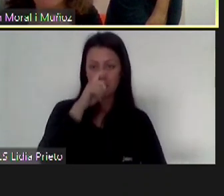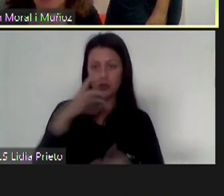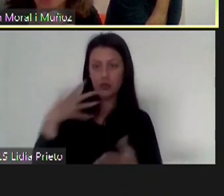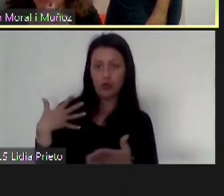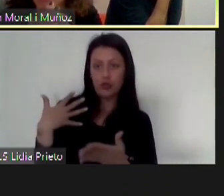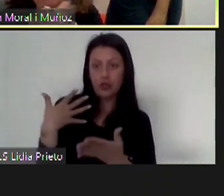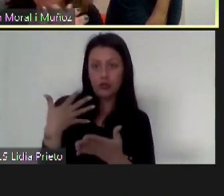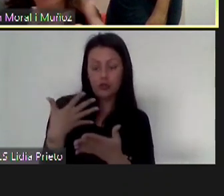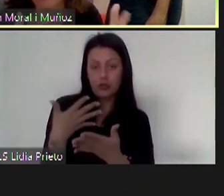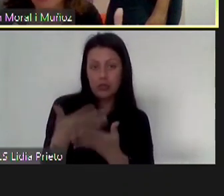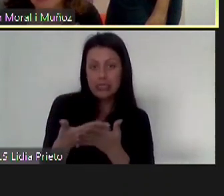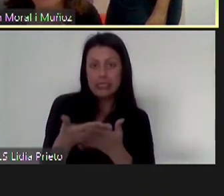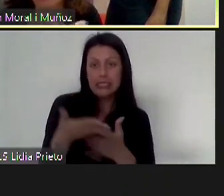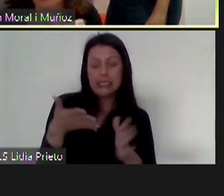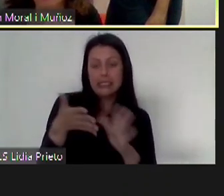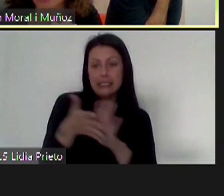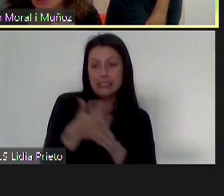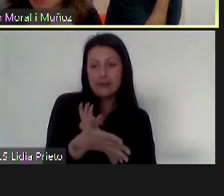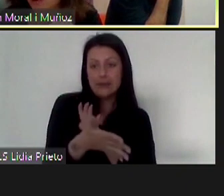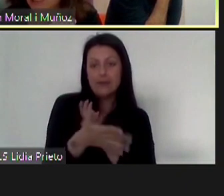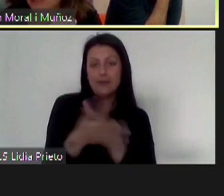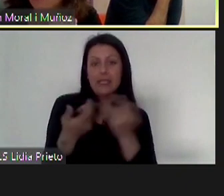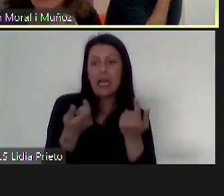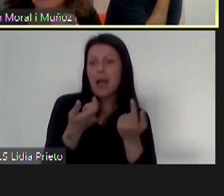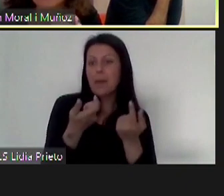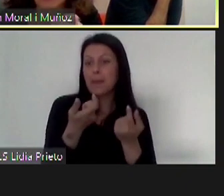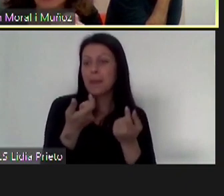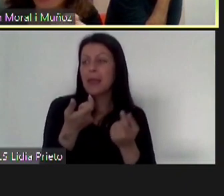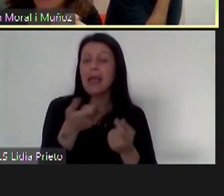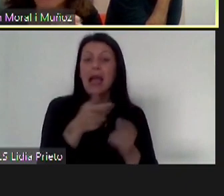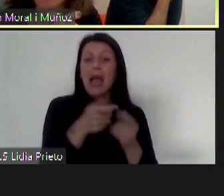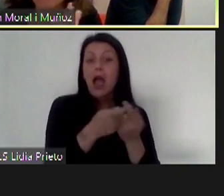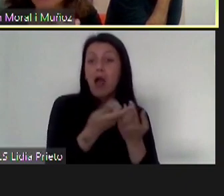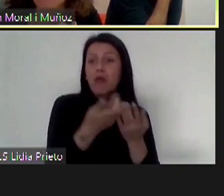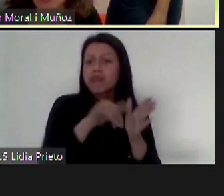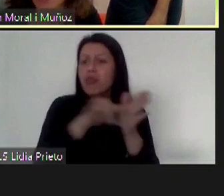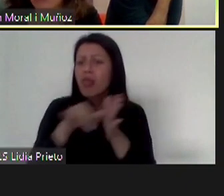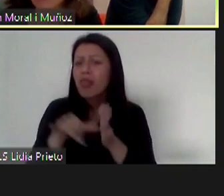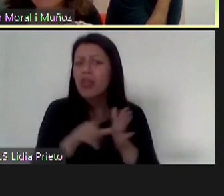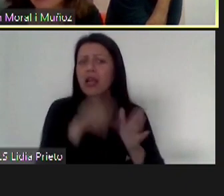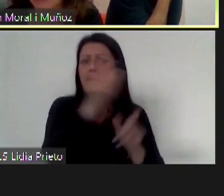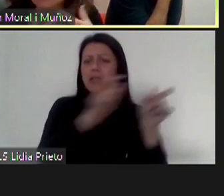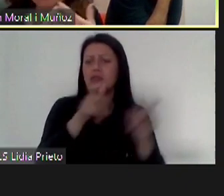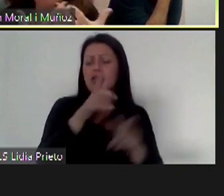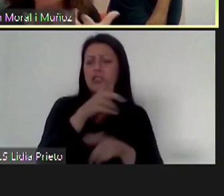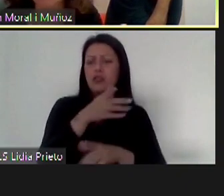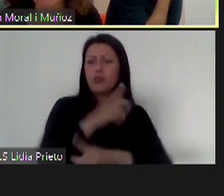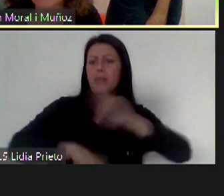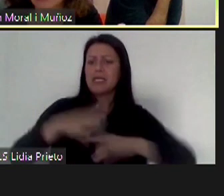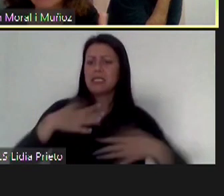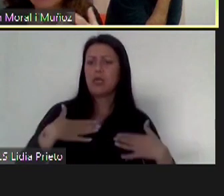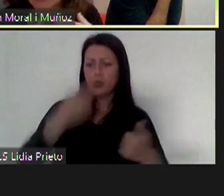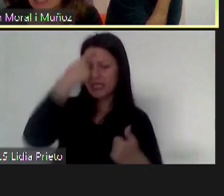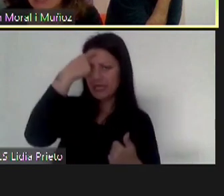se cronificara mucho. No sé si tenéis a vuestro alrededor personas con problemas de salud mental. No es lo mismo una persona más joven que se le detecta un problema de